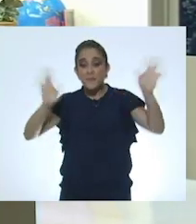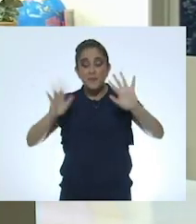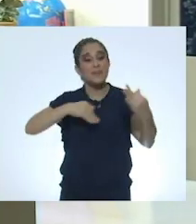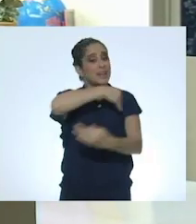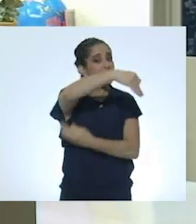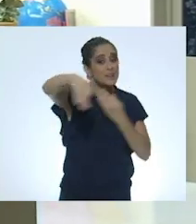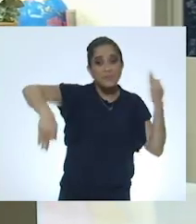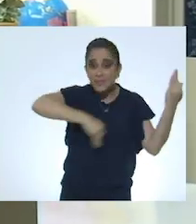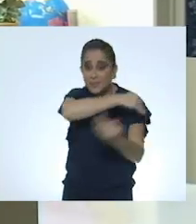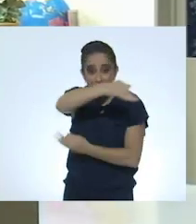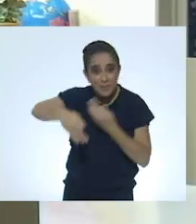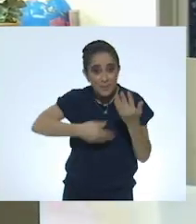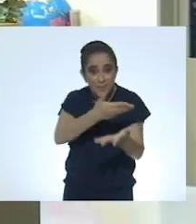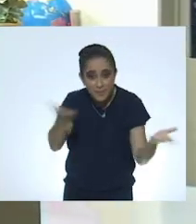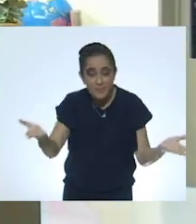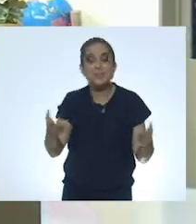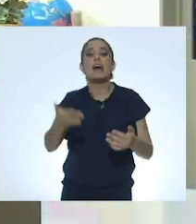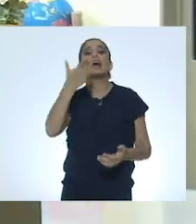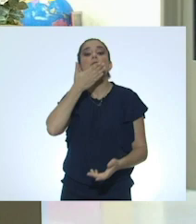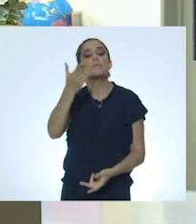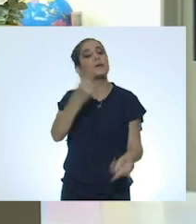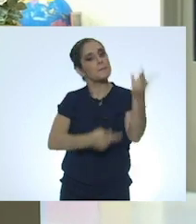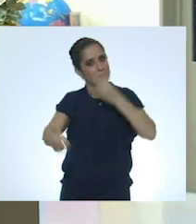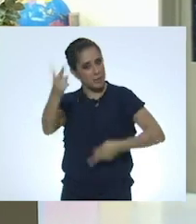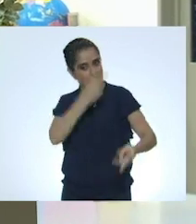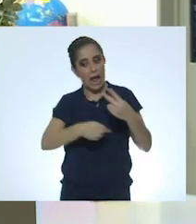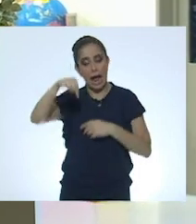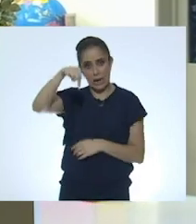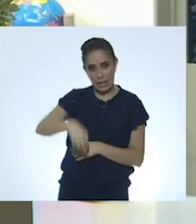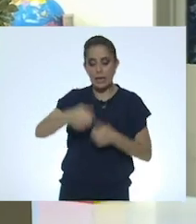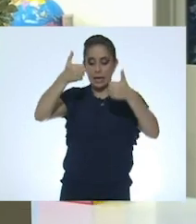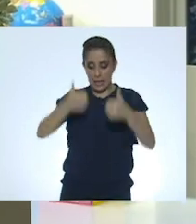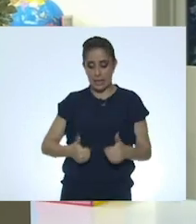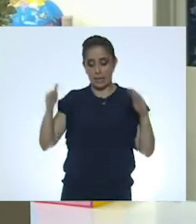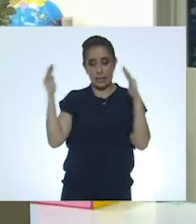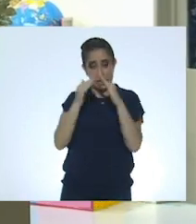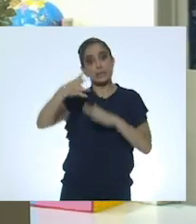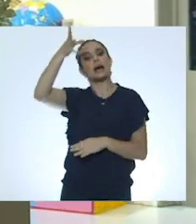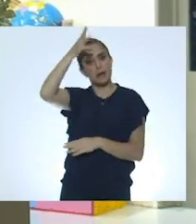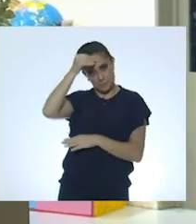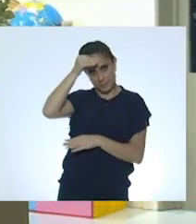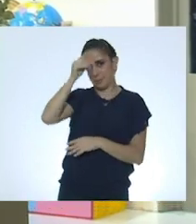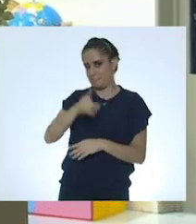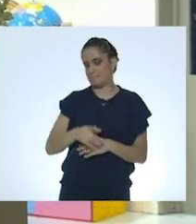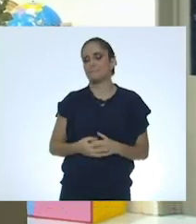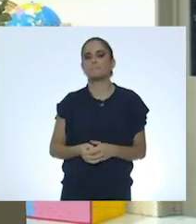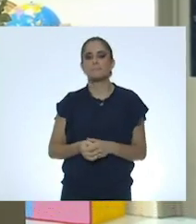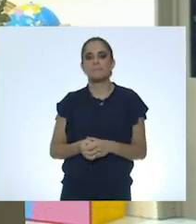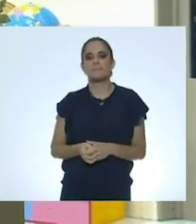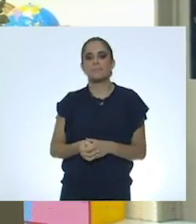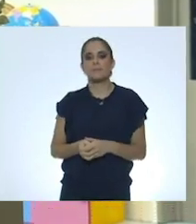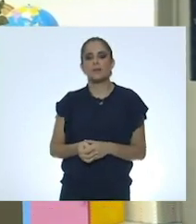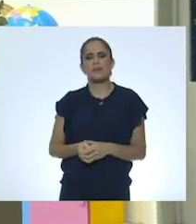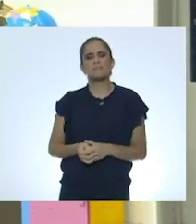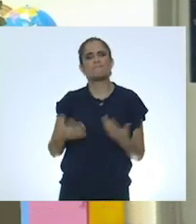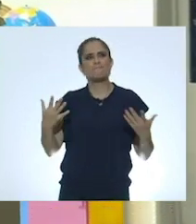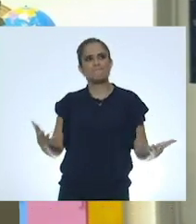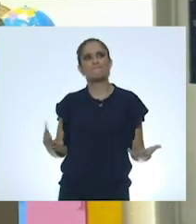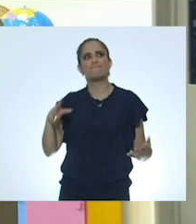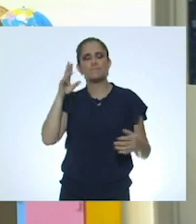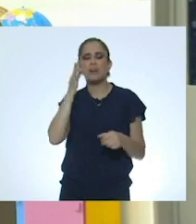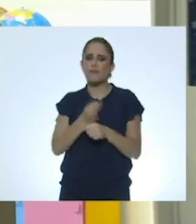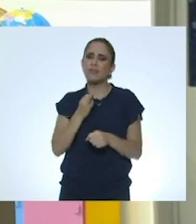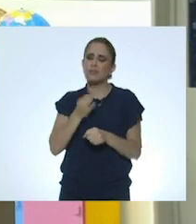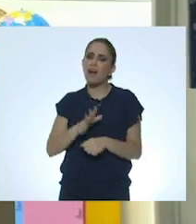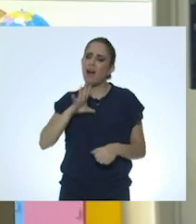días y a todos. Bienvenidos a un programa más de Aprende en Casa. Dos de los problemas más graves a los